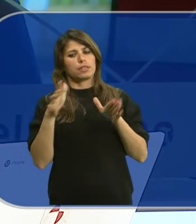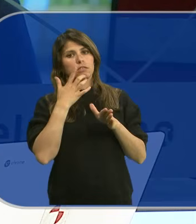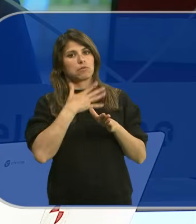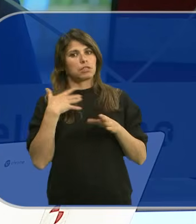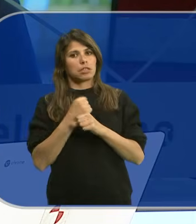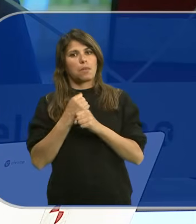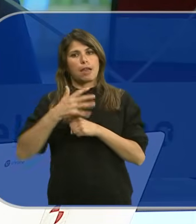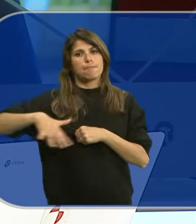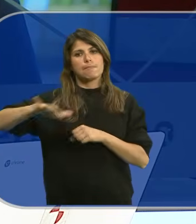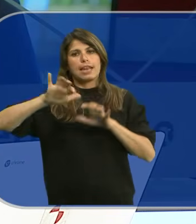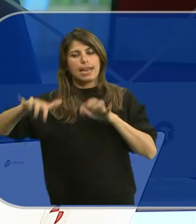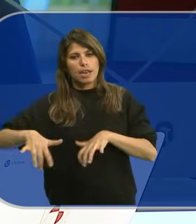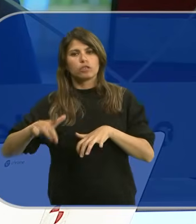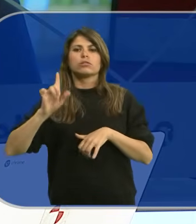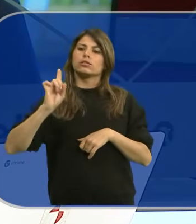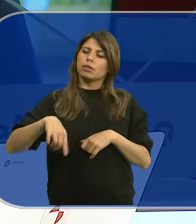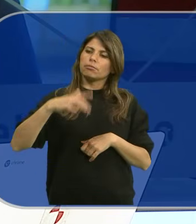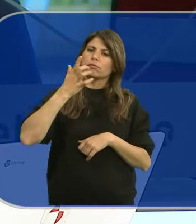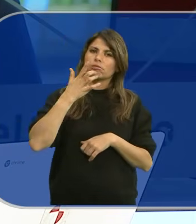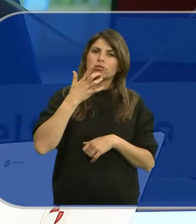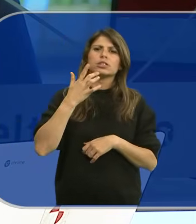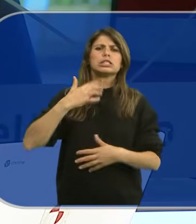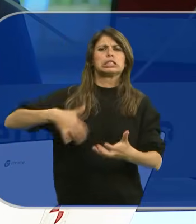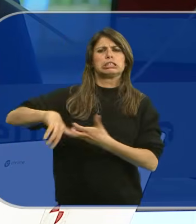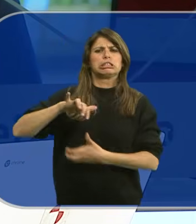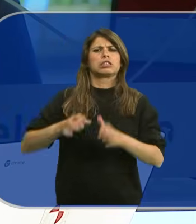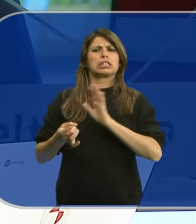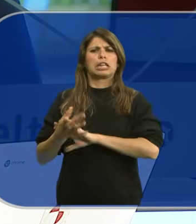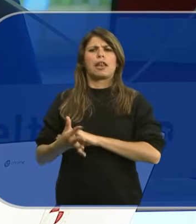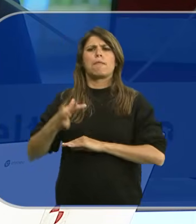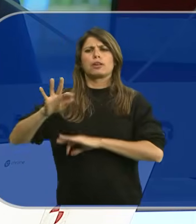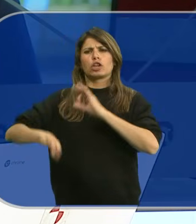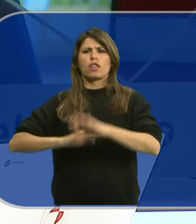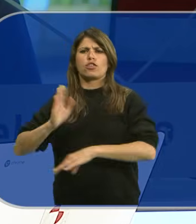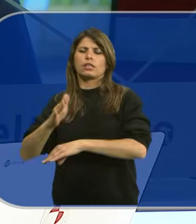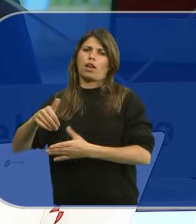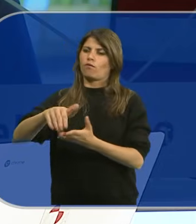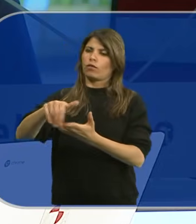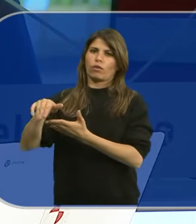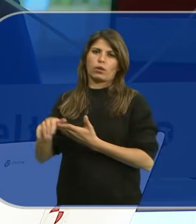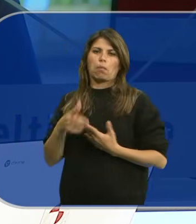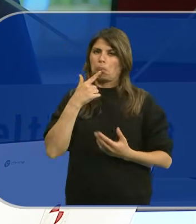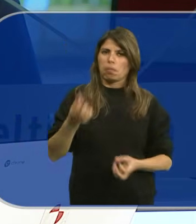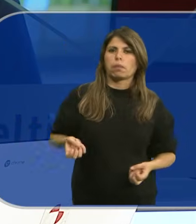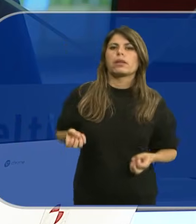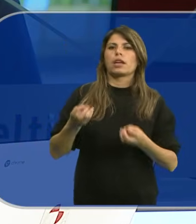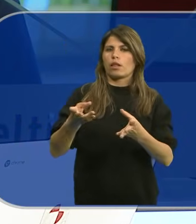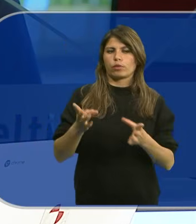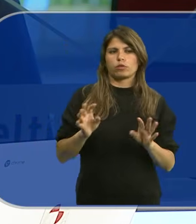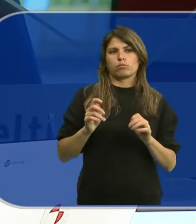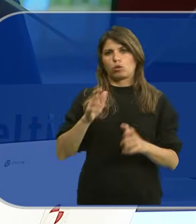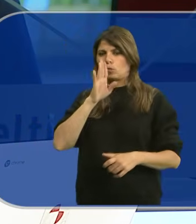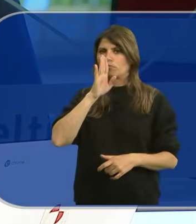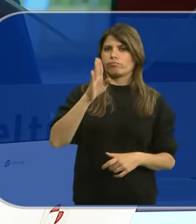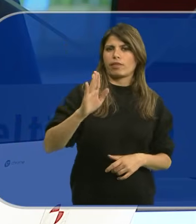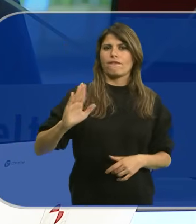por León y también para salir a quienes, dice, solo generan ruido y atacan a la organización. Unas declaraciones en clara alusión al